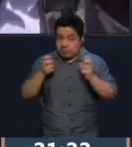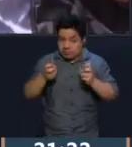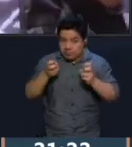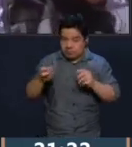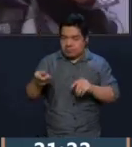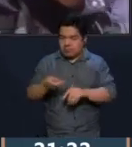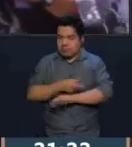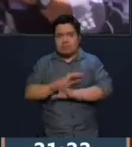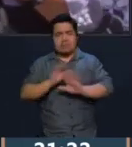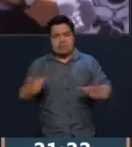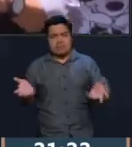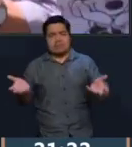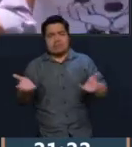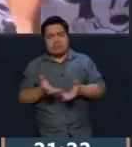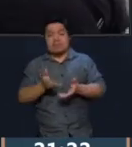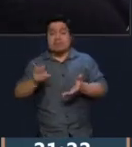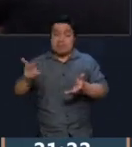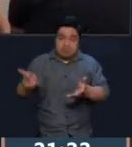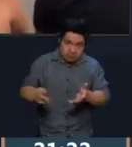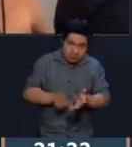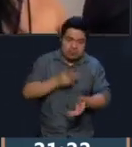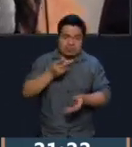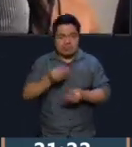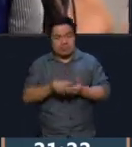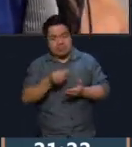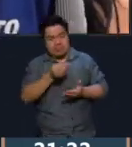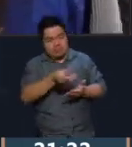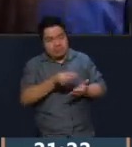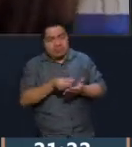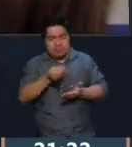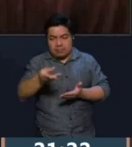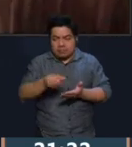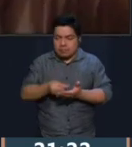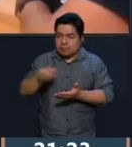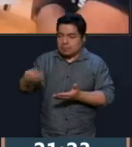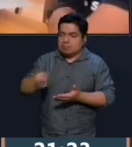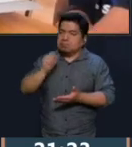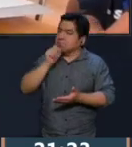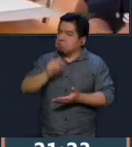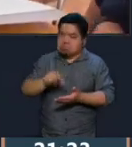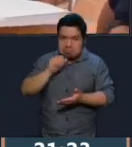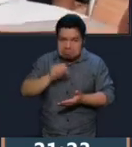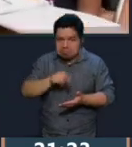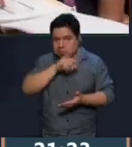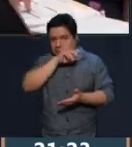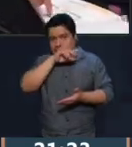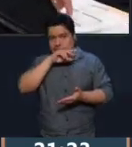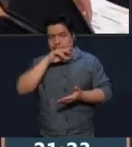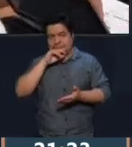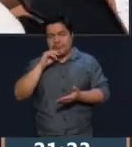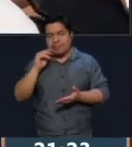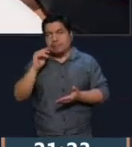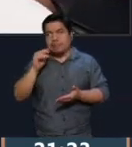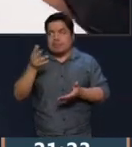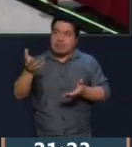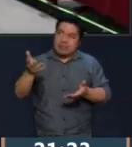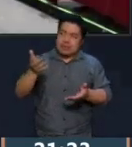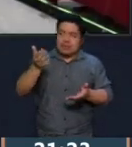se hizo, se volvió a circular en sus mismos términos el ya,